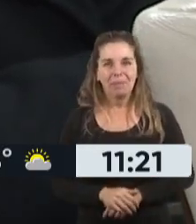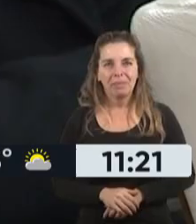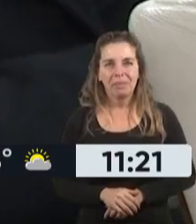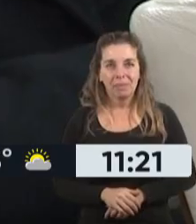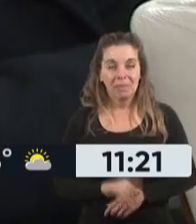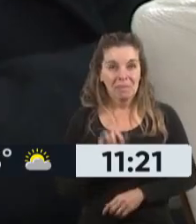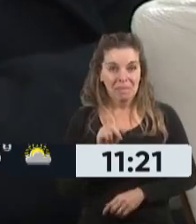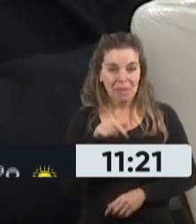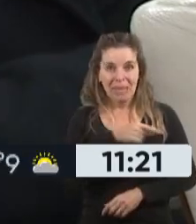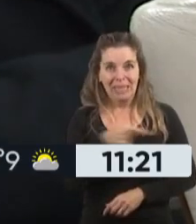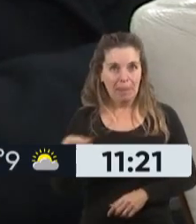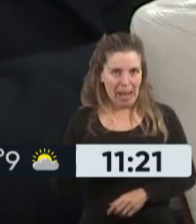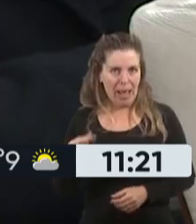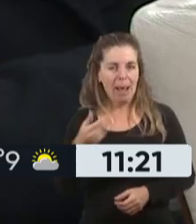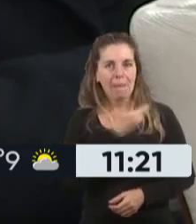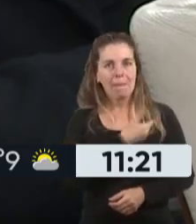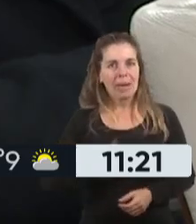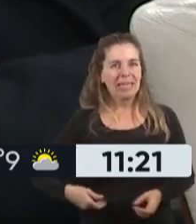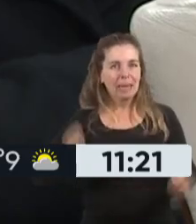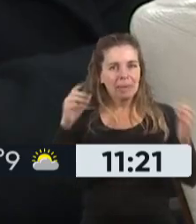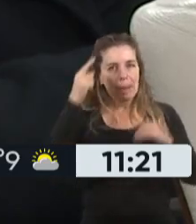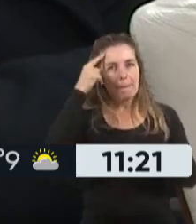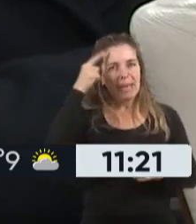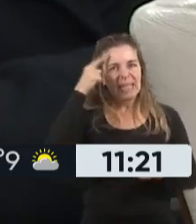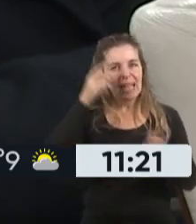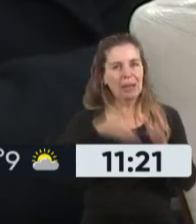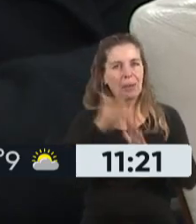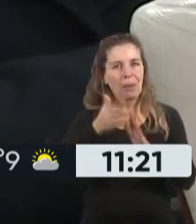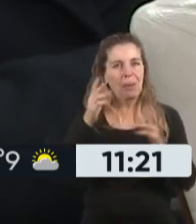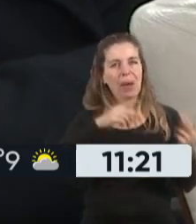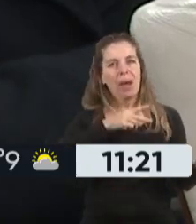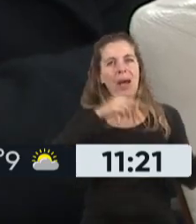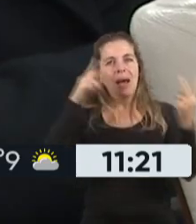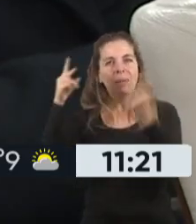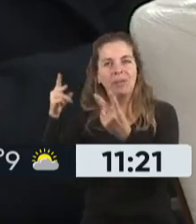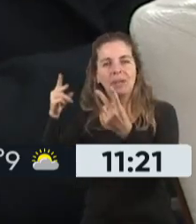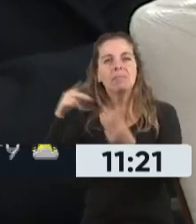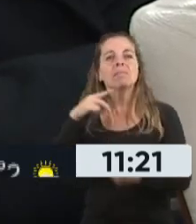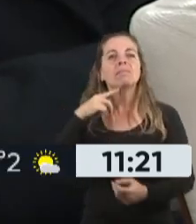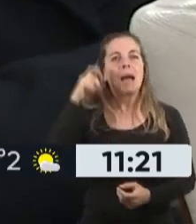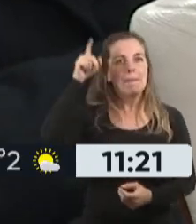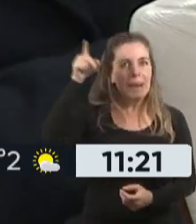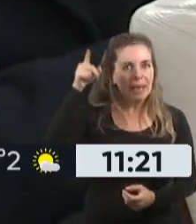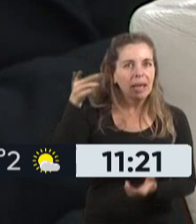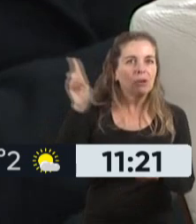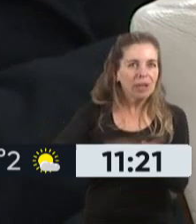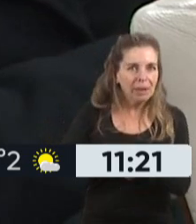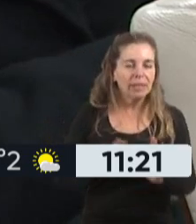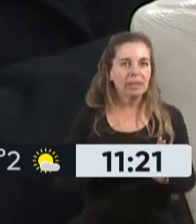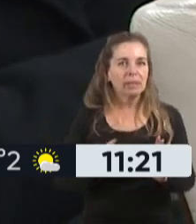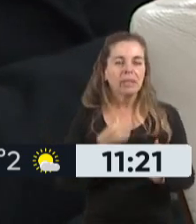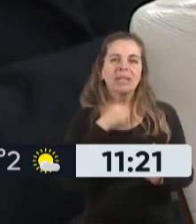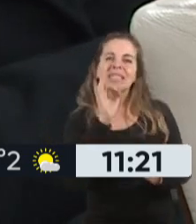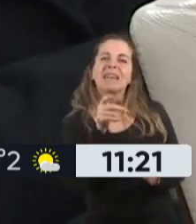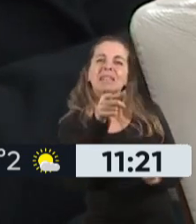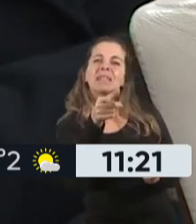Esta misma semana el presidente tiene previsto viajar a Madrid de nuevo. Quería saber si nos puede dar algún detalle